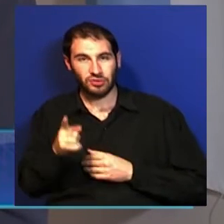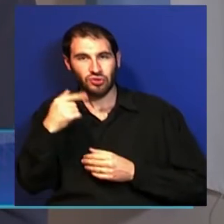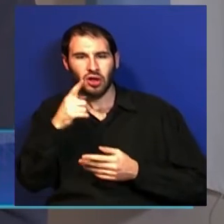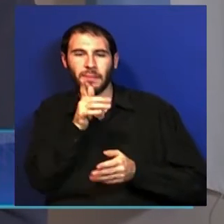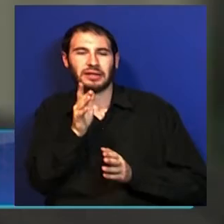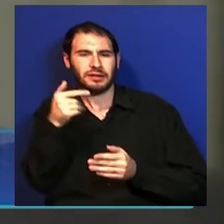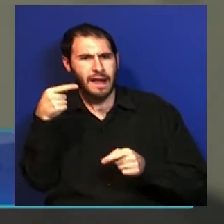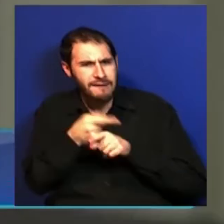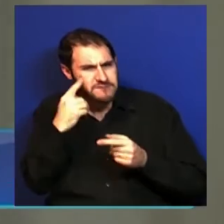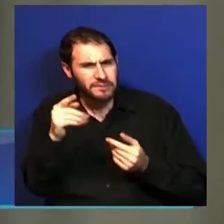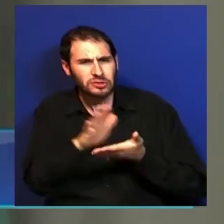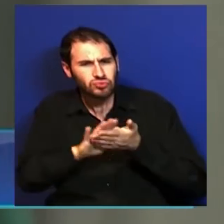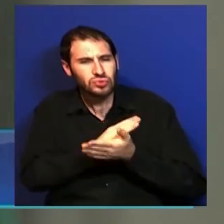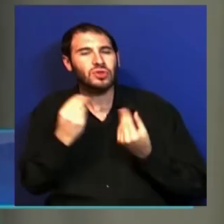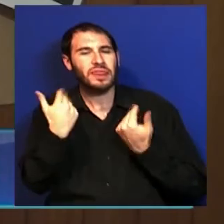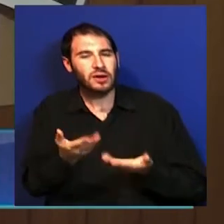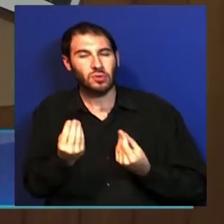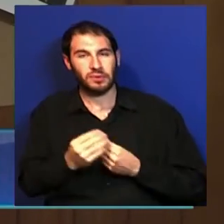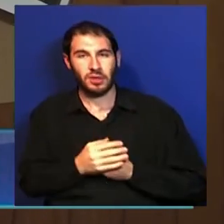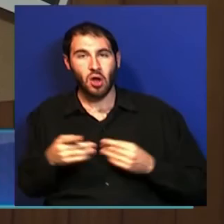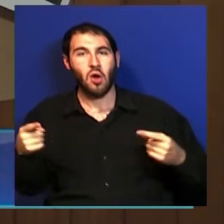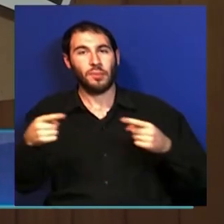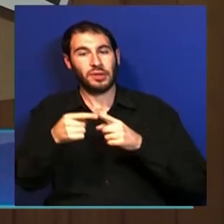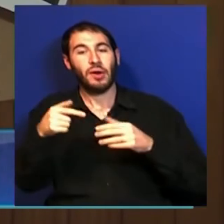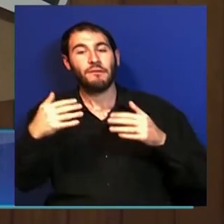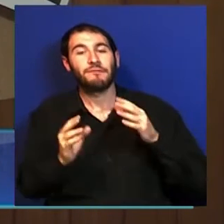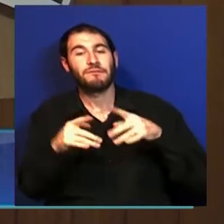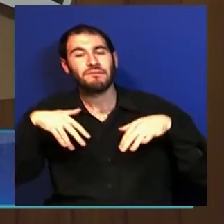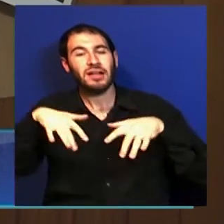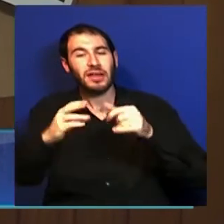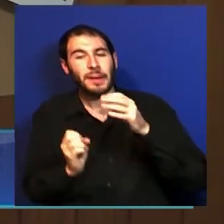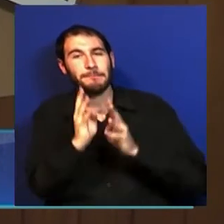ataque, que se sostenga. Nuestra intención, digamos, con el Fantasma de la Máquina